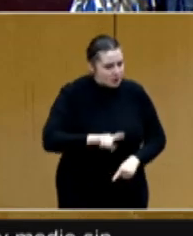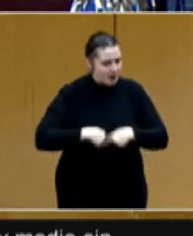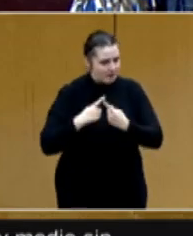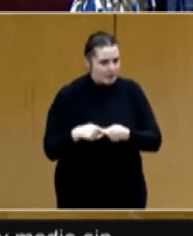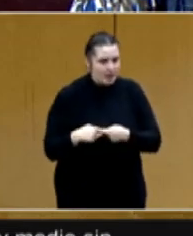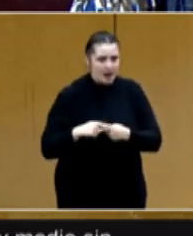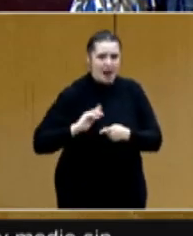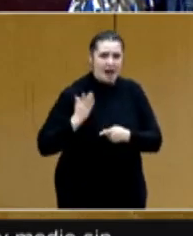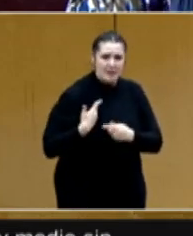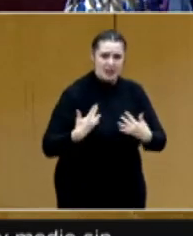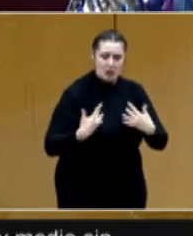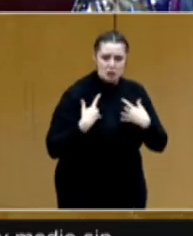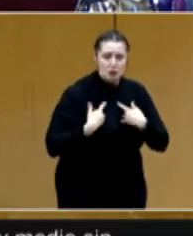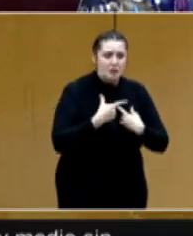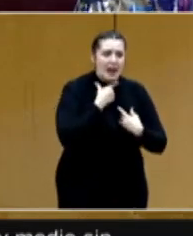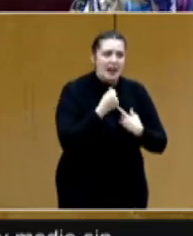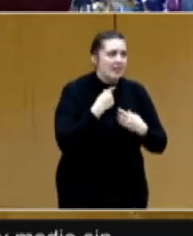afectado gracias